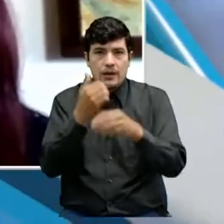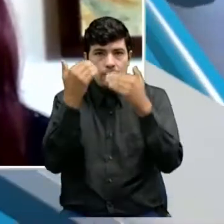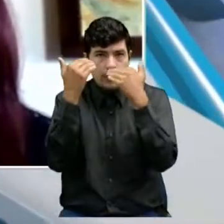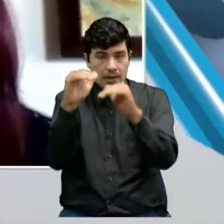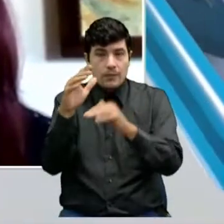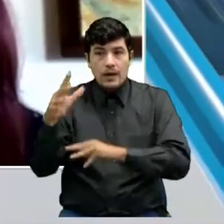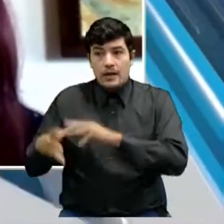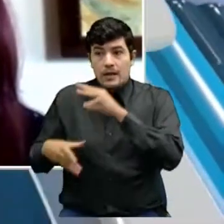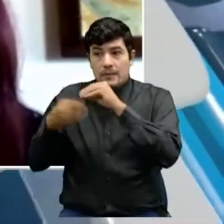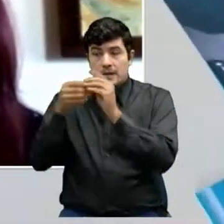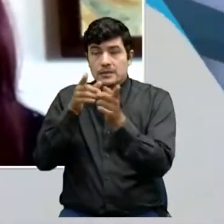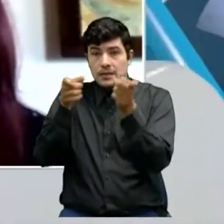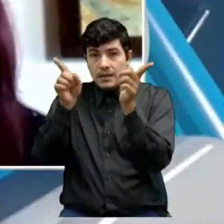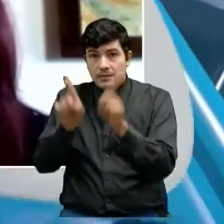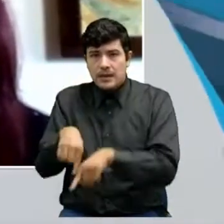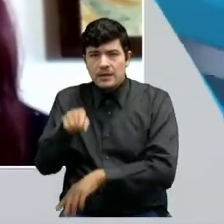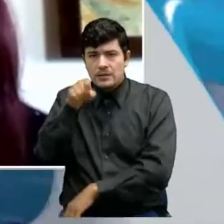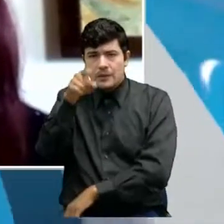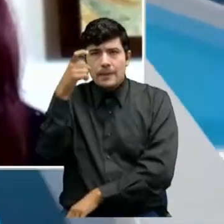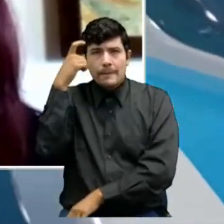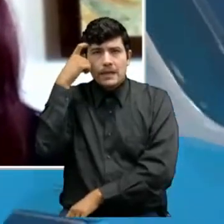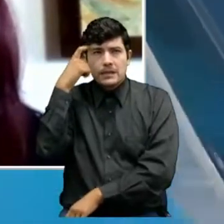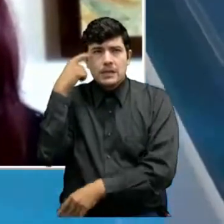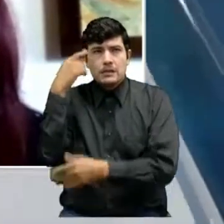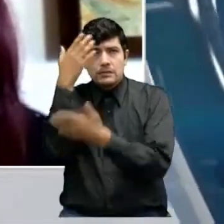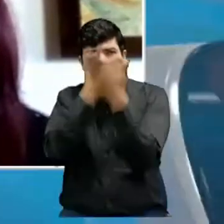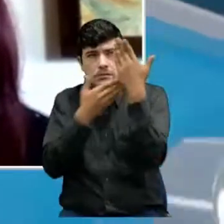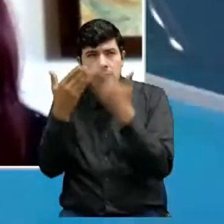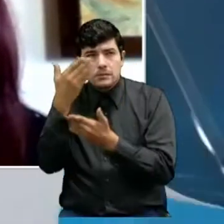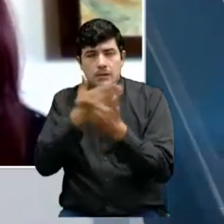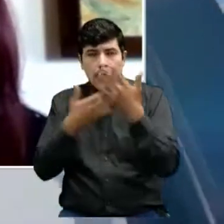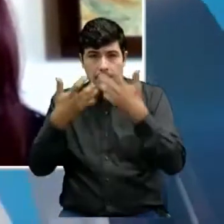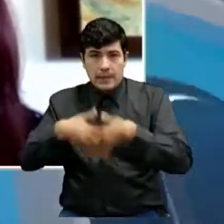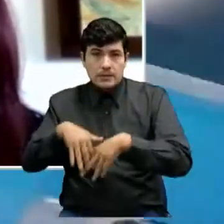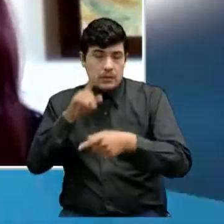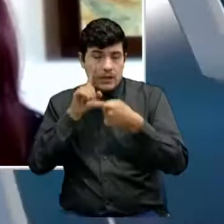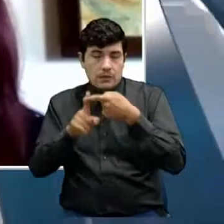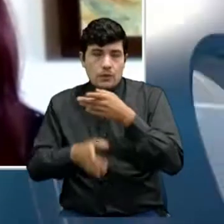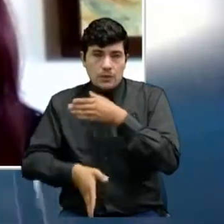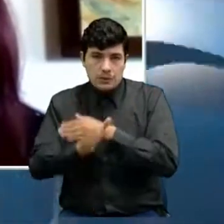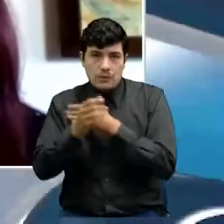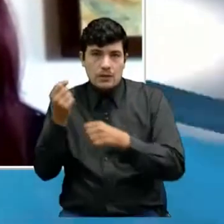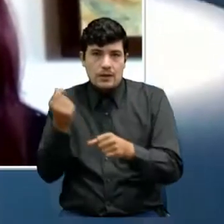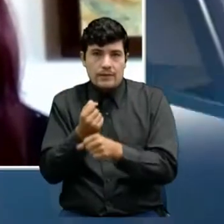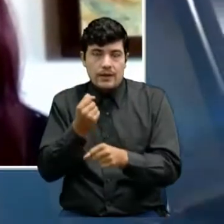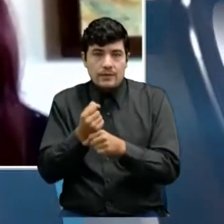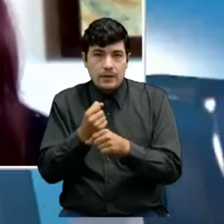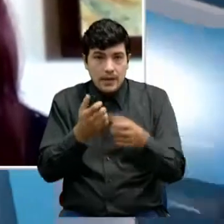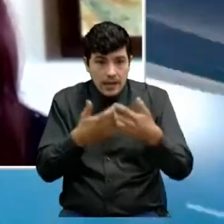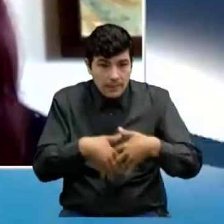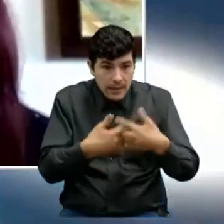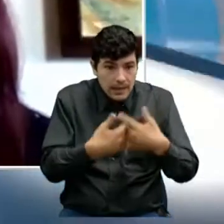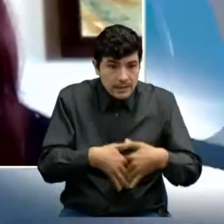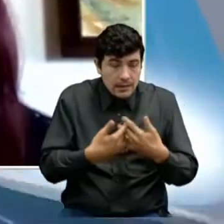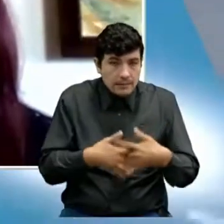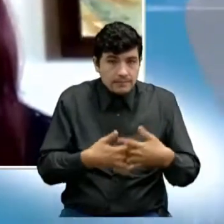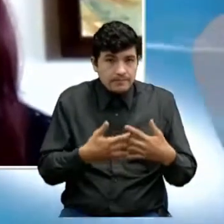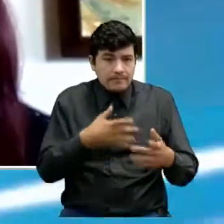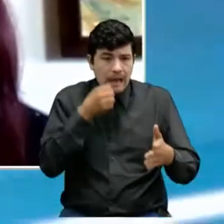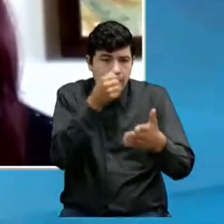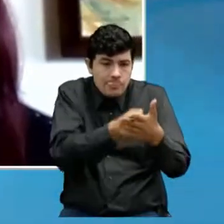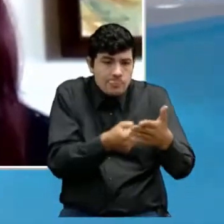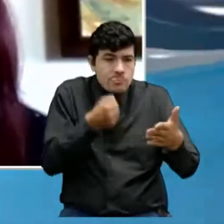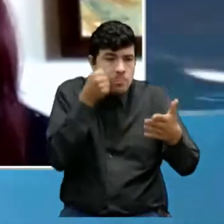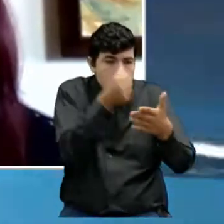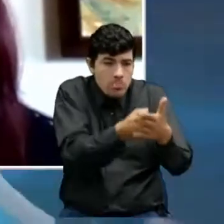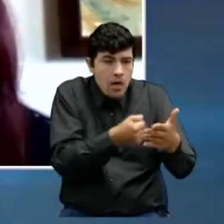pero también pensando un poquito en que las empresas continúen existiendo, porque si las empresas también las presionamos